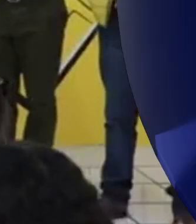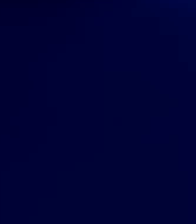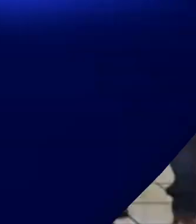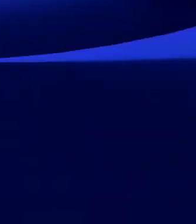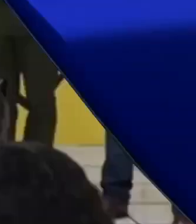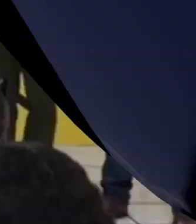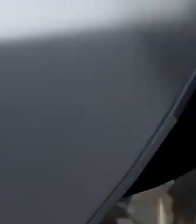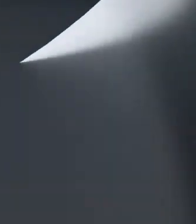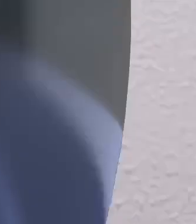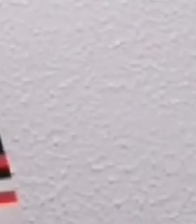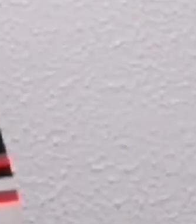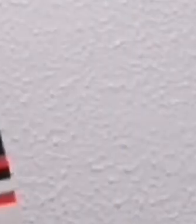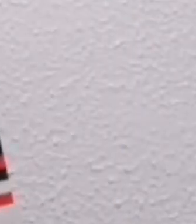Silva.